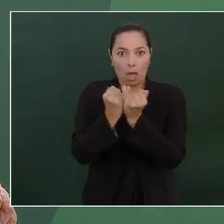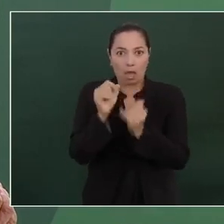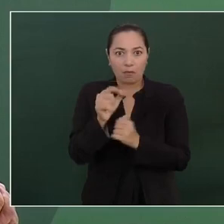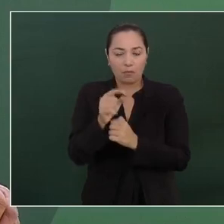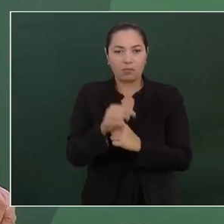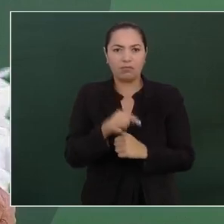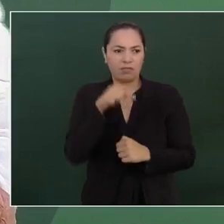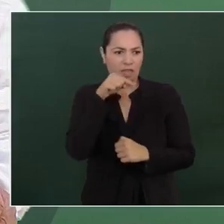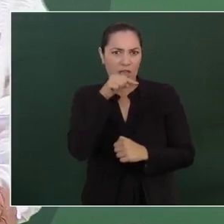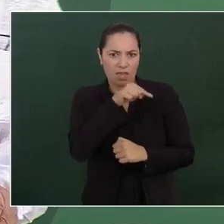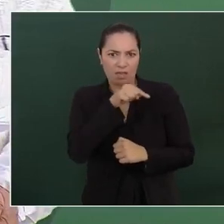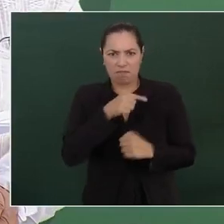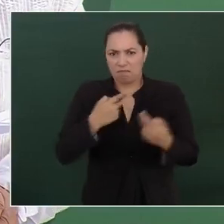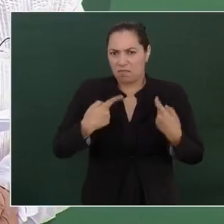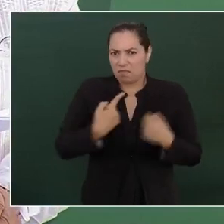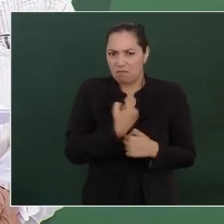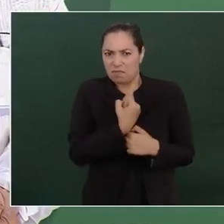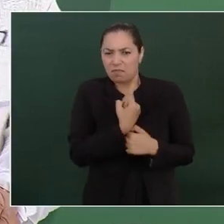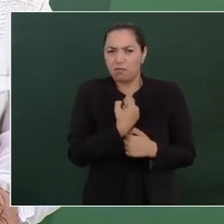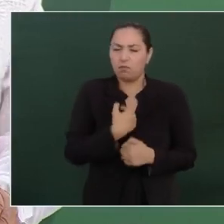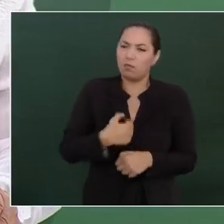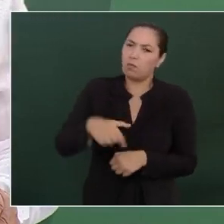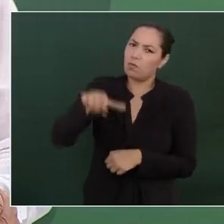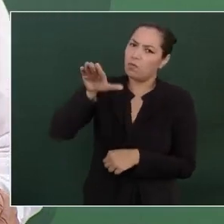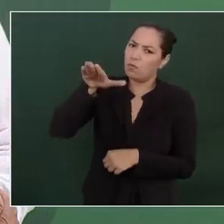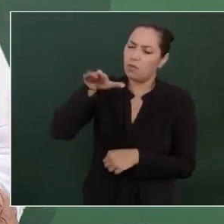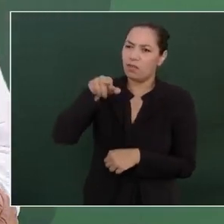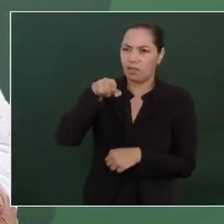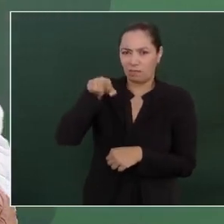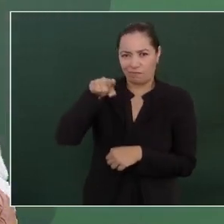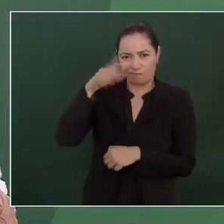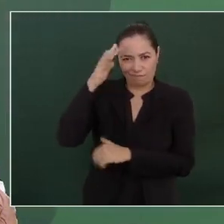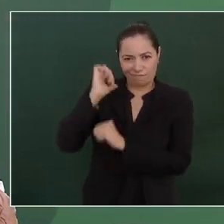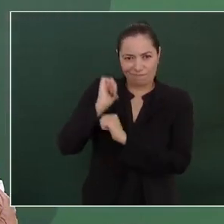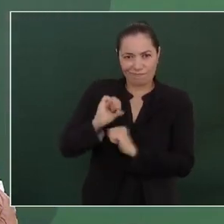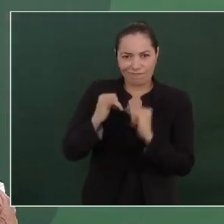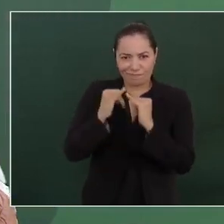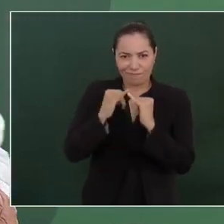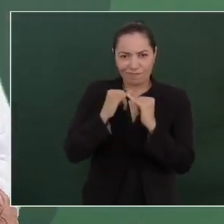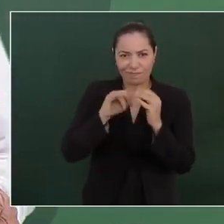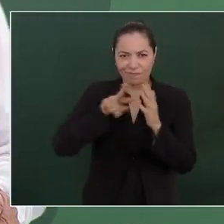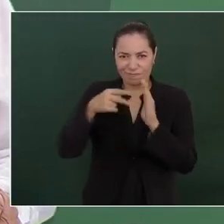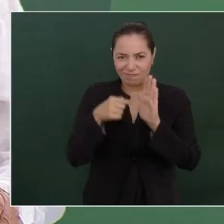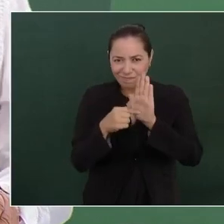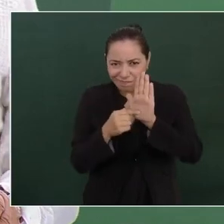al Instituto de la Transparencia que le informaran